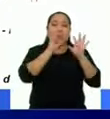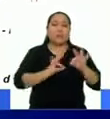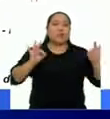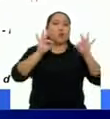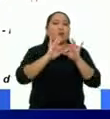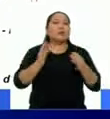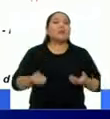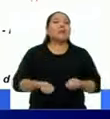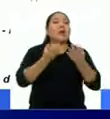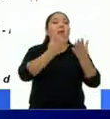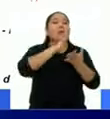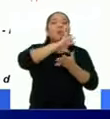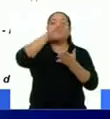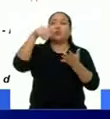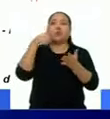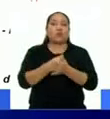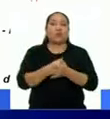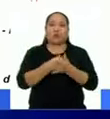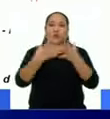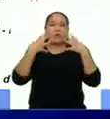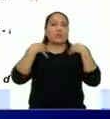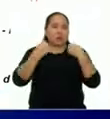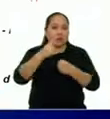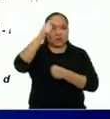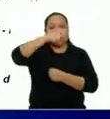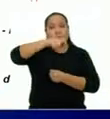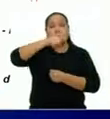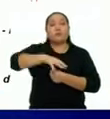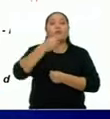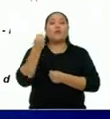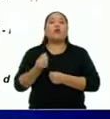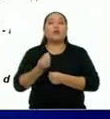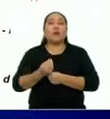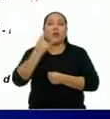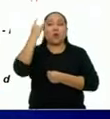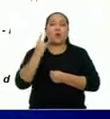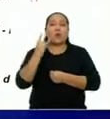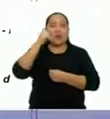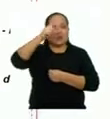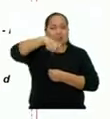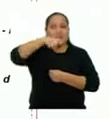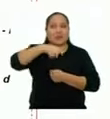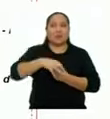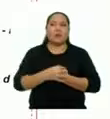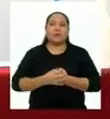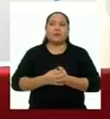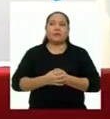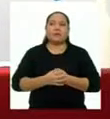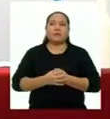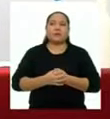le ha otorgado todo lo que salud ha requerido porque la emergencia lo ameritaba así.